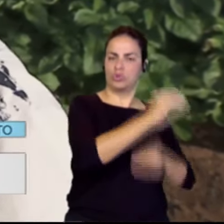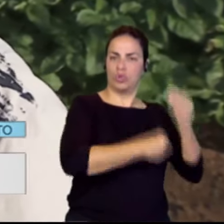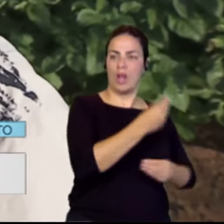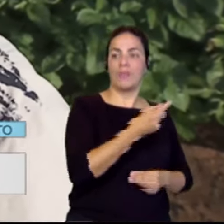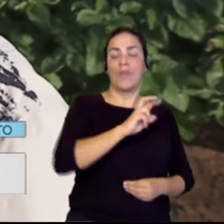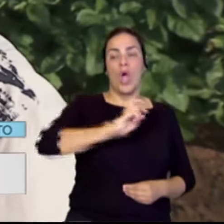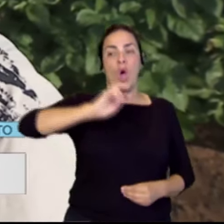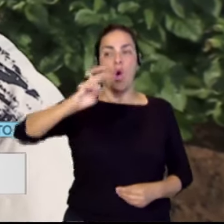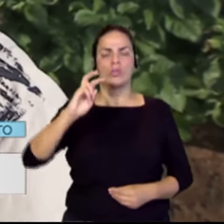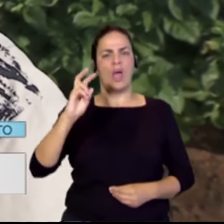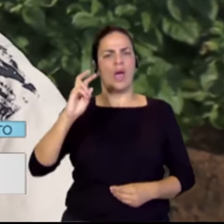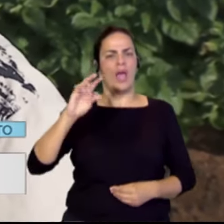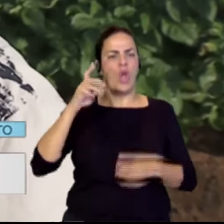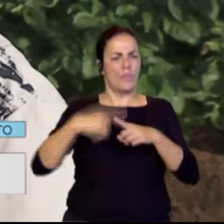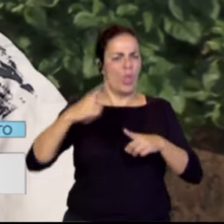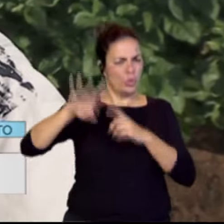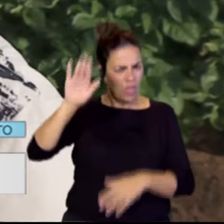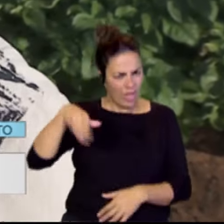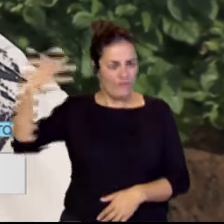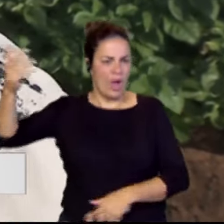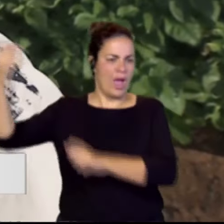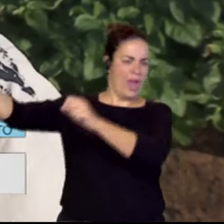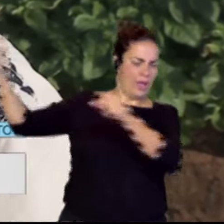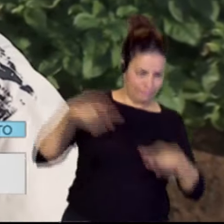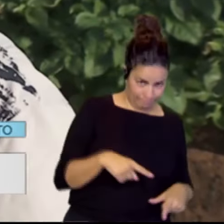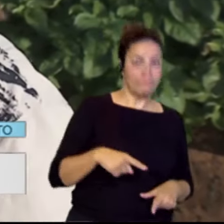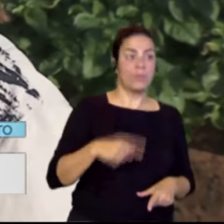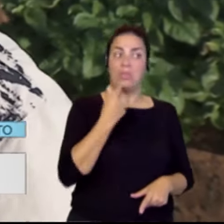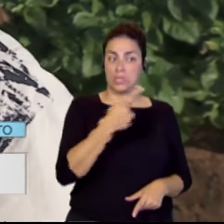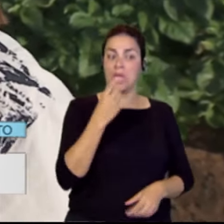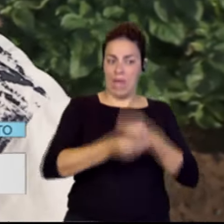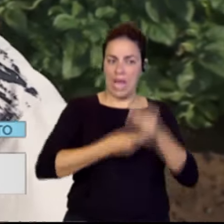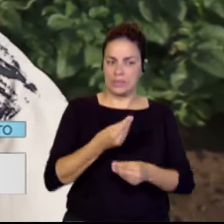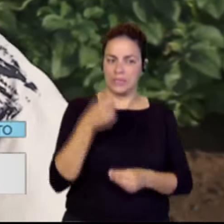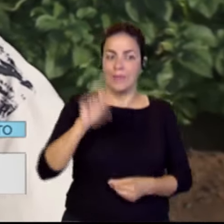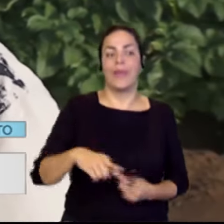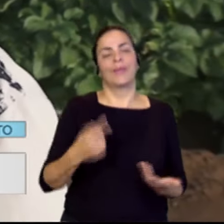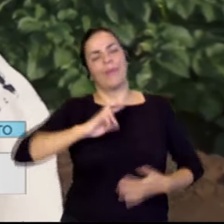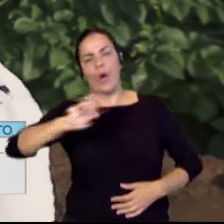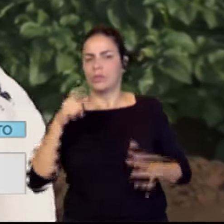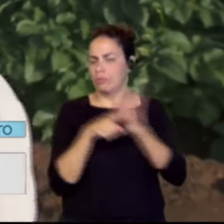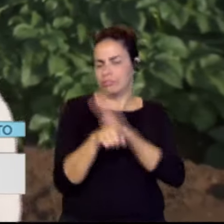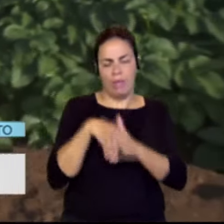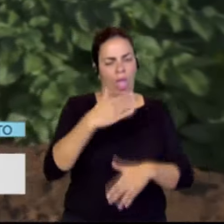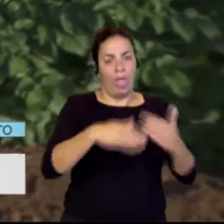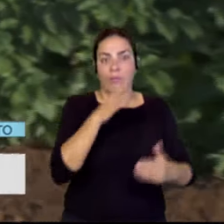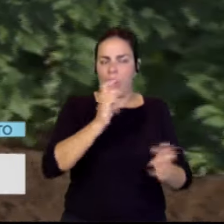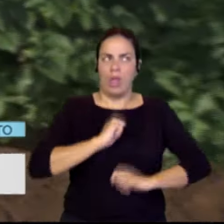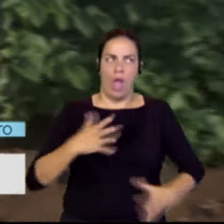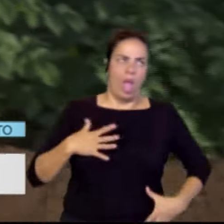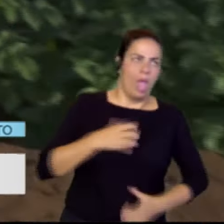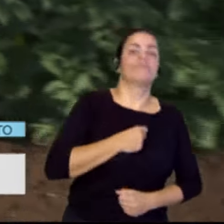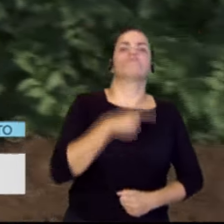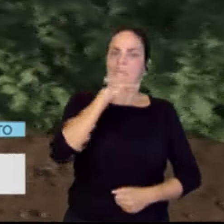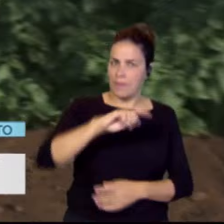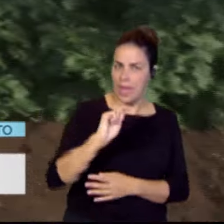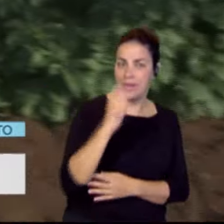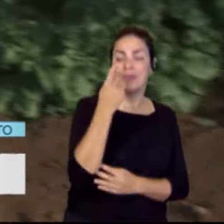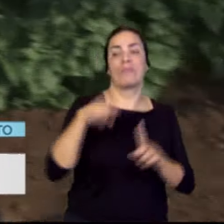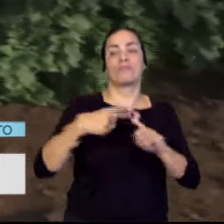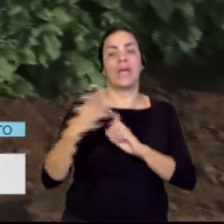productos de afuera que lo van a hacer otra es la dichosa burocracia que a todos nos tiene asiciados y lo hemos conseguido y también lo de la ayuda de